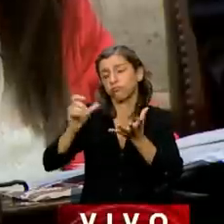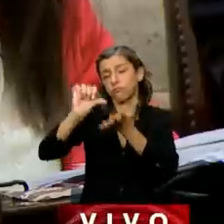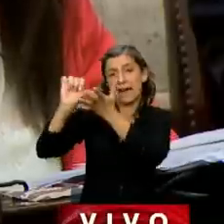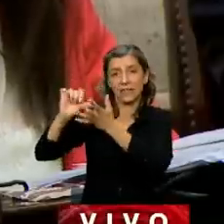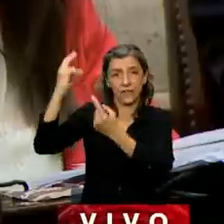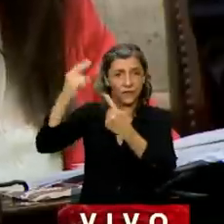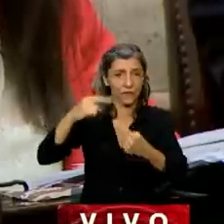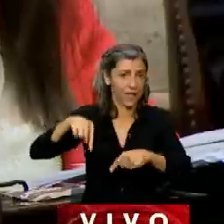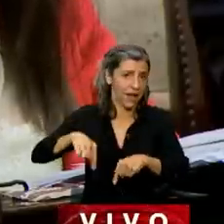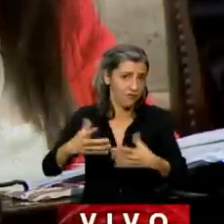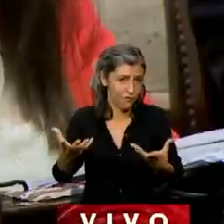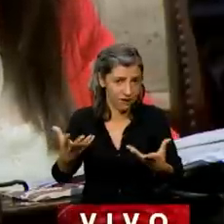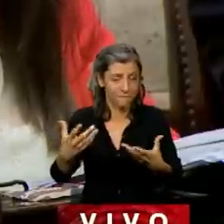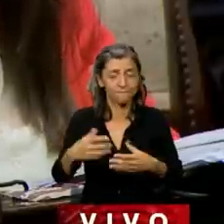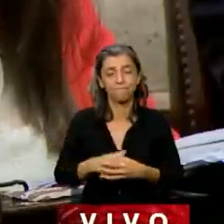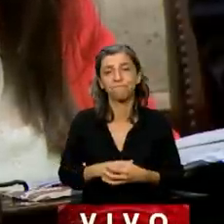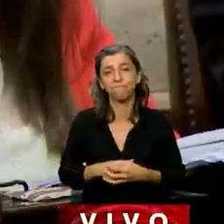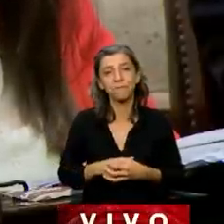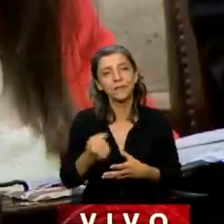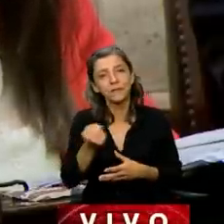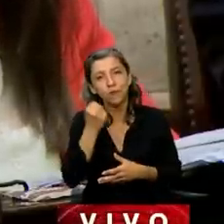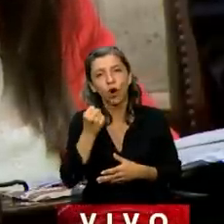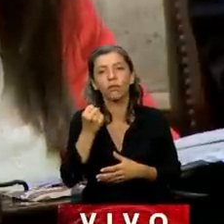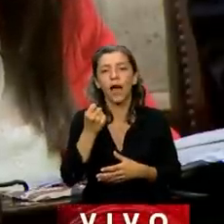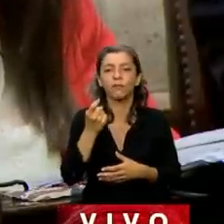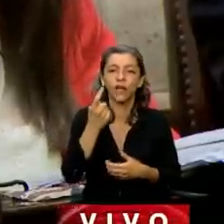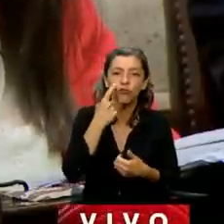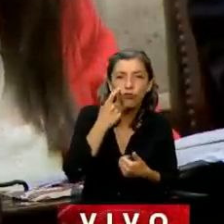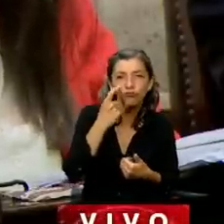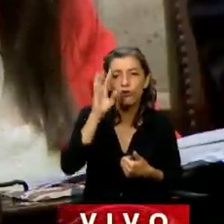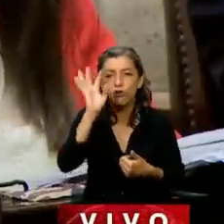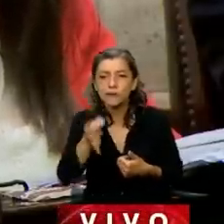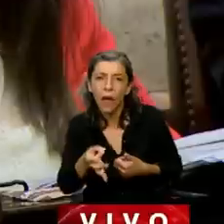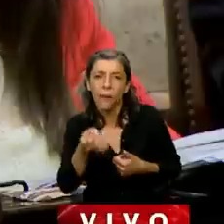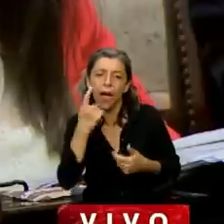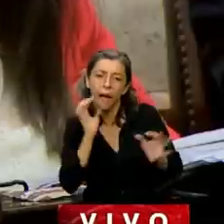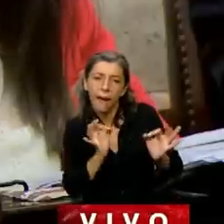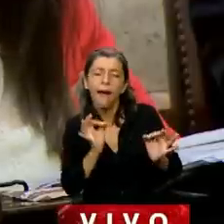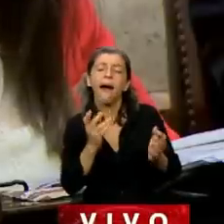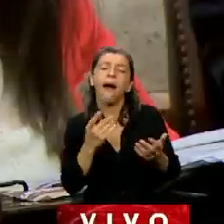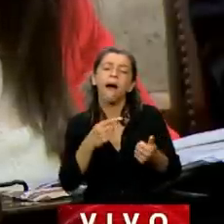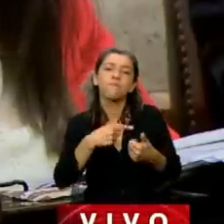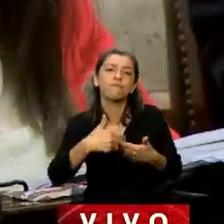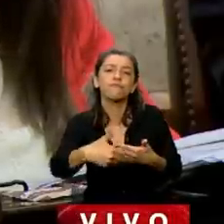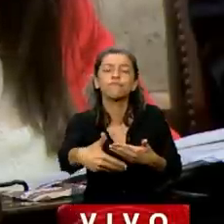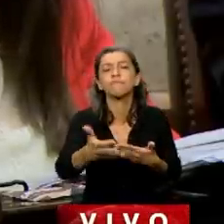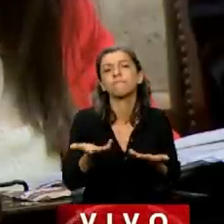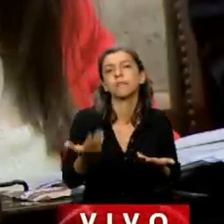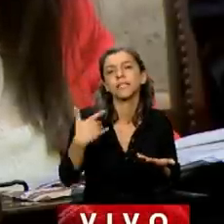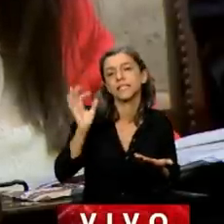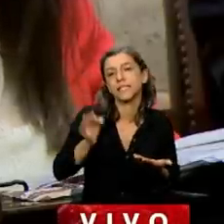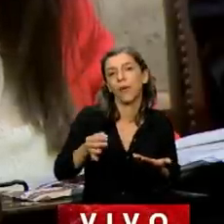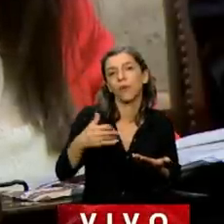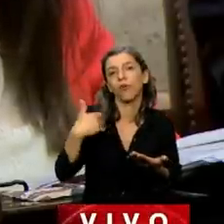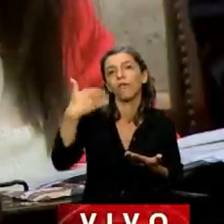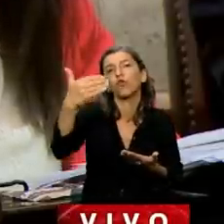porque depende mucho de ese seguimiento y de ese monitoreo que verdaderamente esto se traduzca en beneficios para